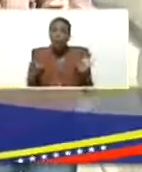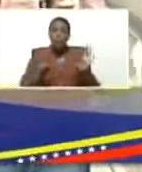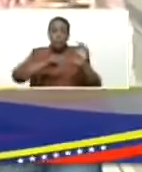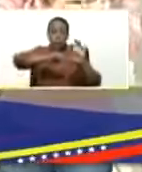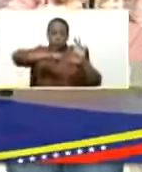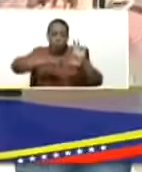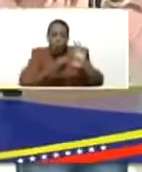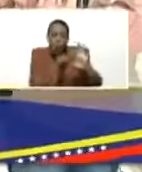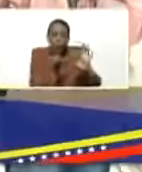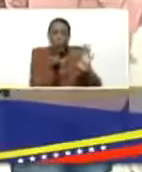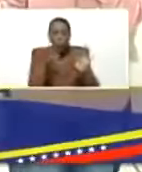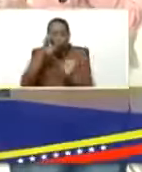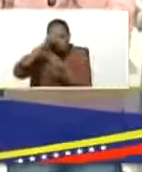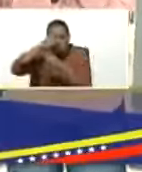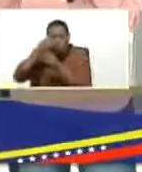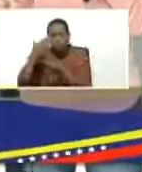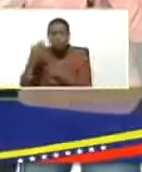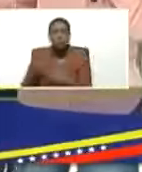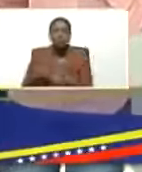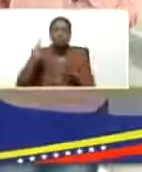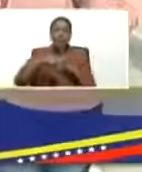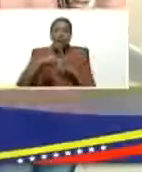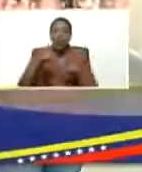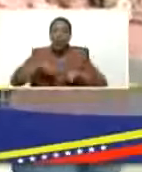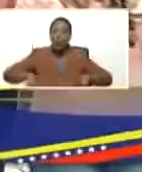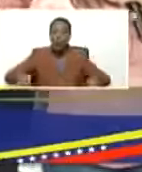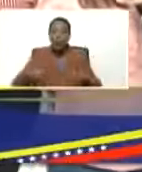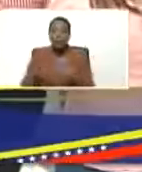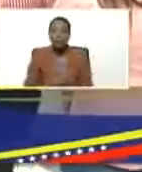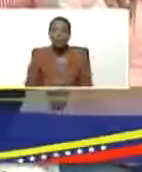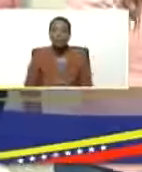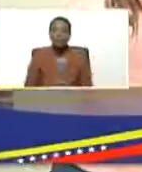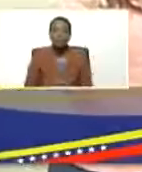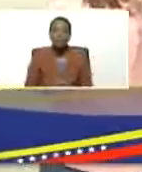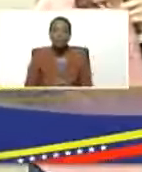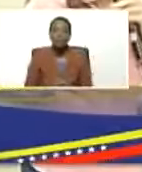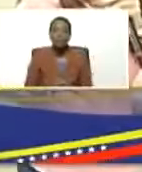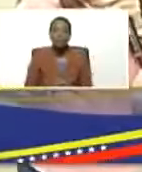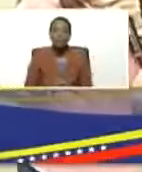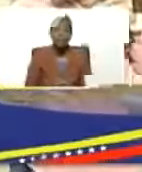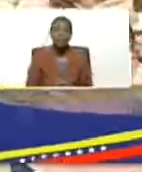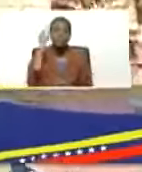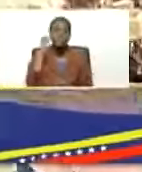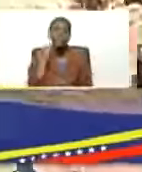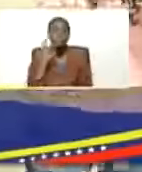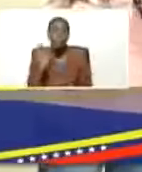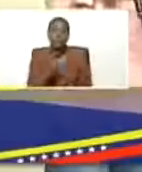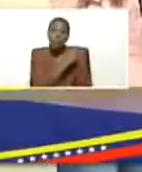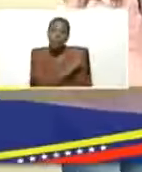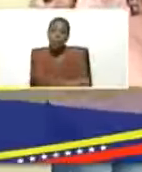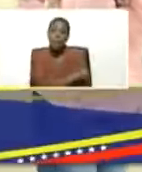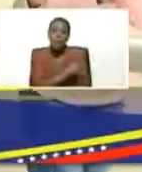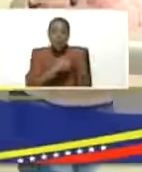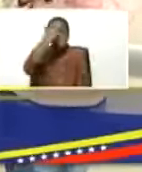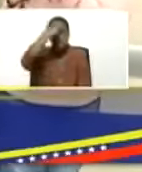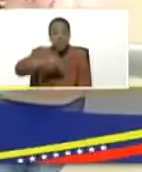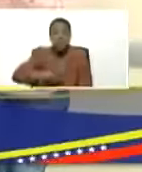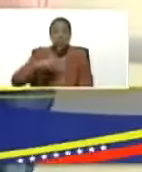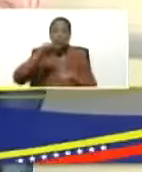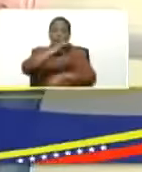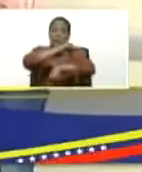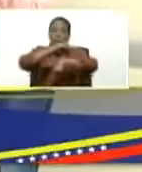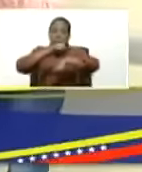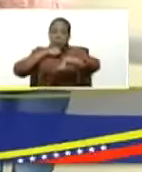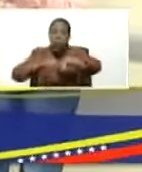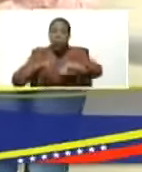supuesto, presidente, todo lo que tiene que ver con todo el campo de las cirugías, porque este hospital... a especializar en ser un hospital quirúrgico.